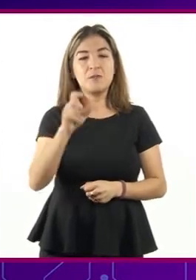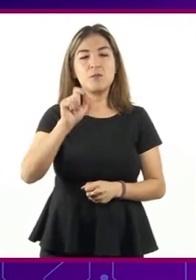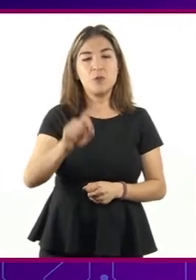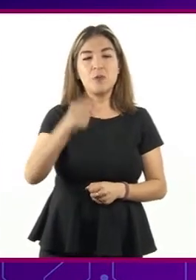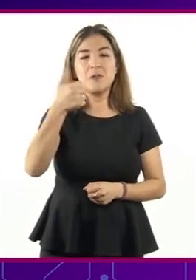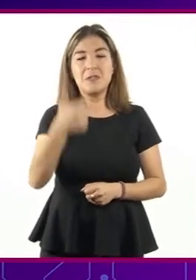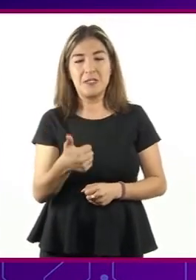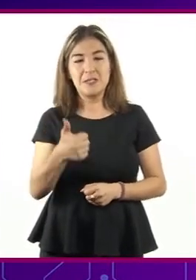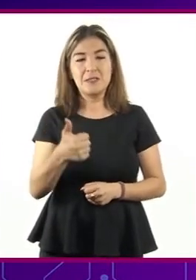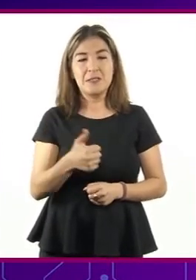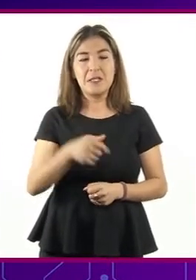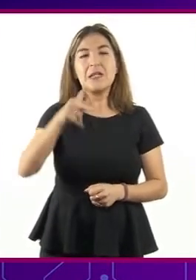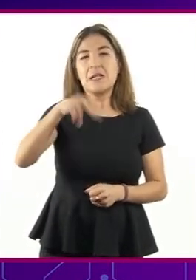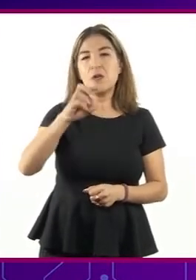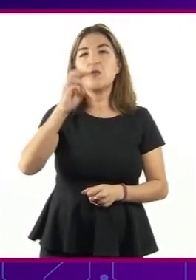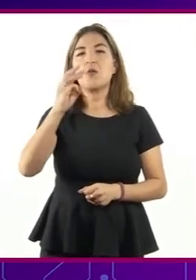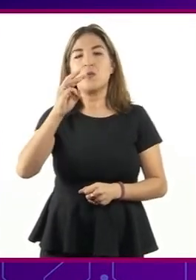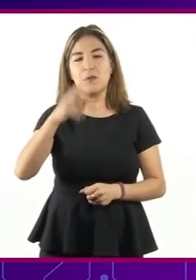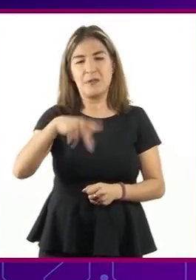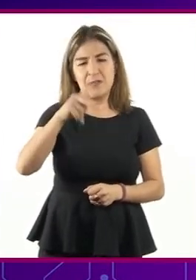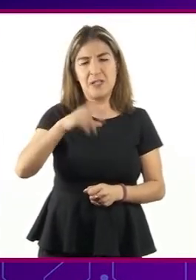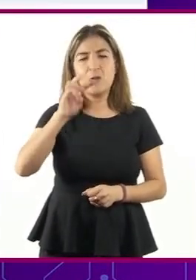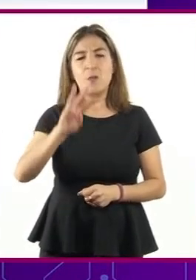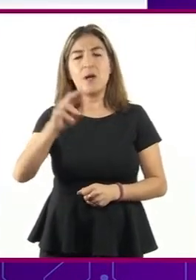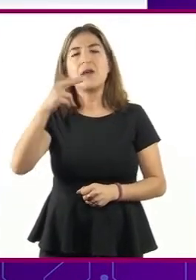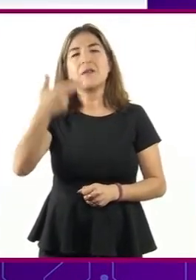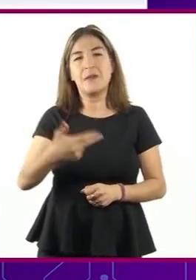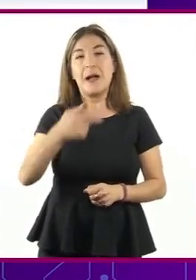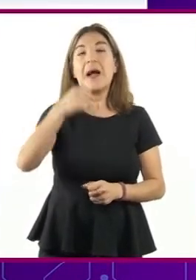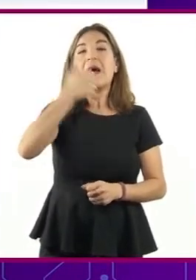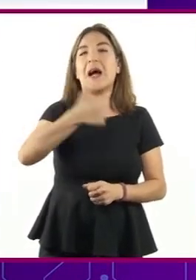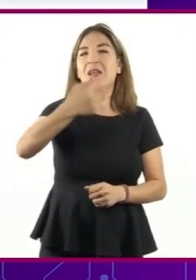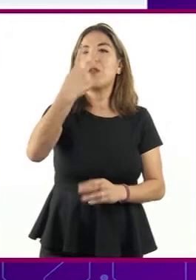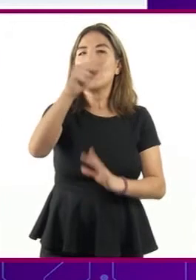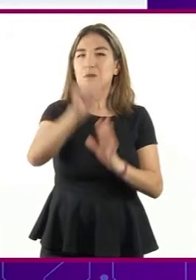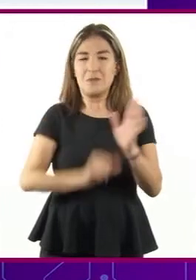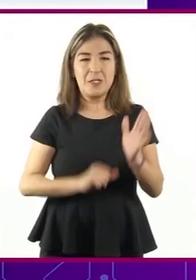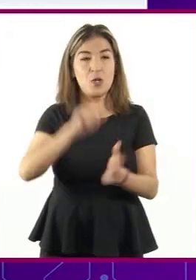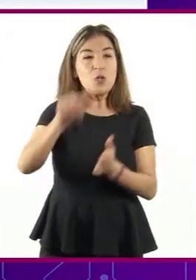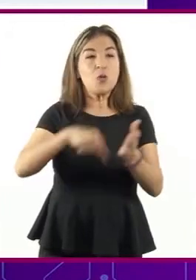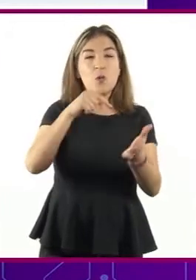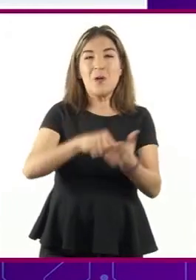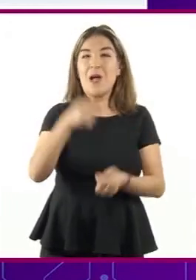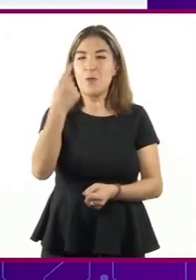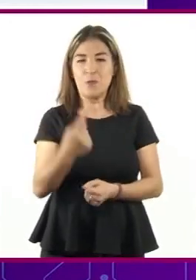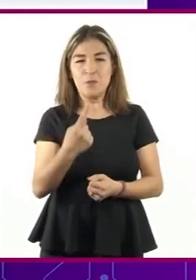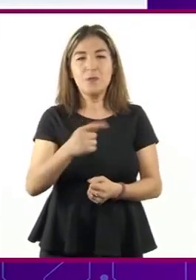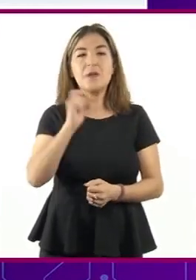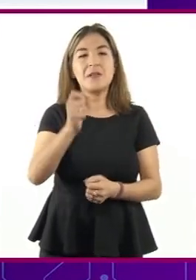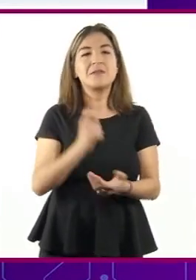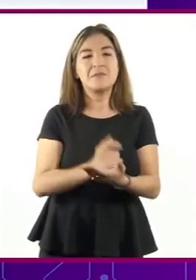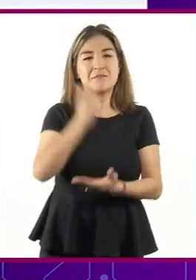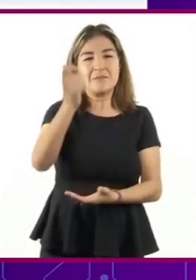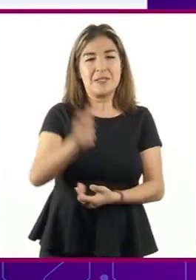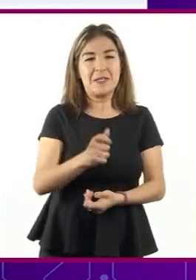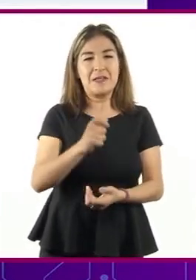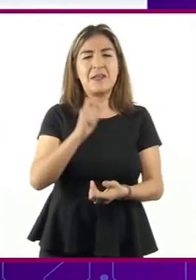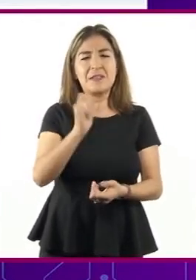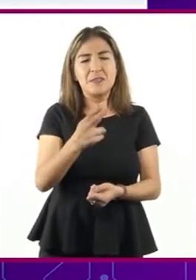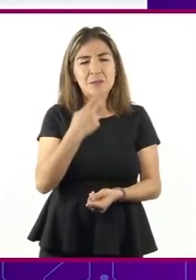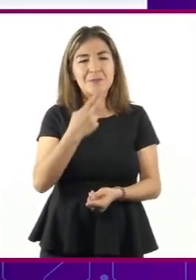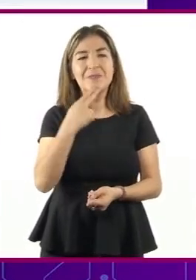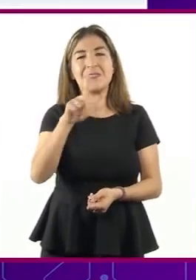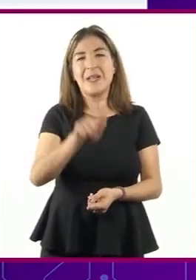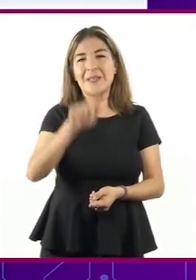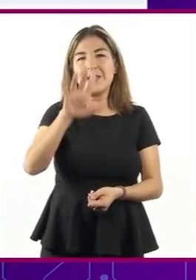223.6 kWh al bimestre. En la zona 1 habríamos consumido los 75 kWh